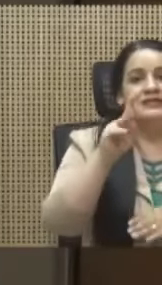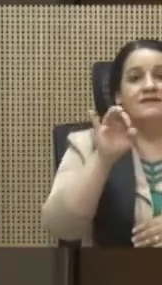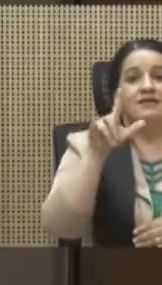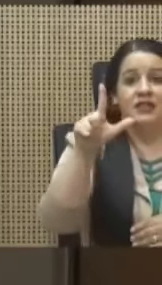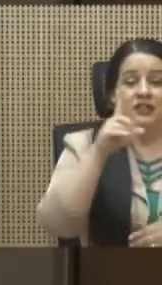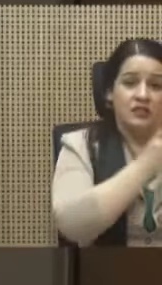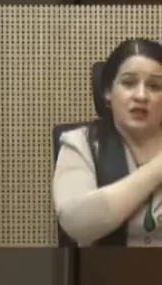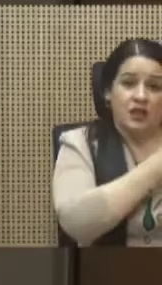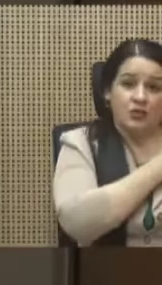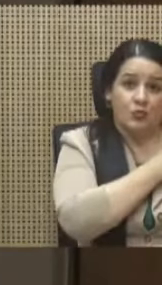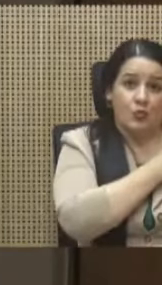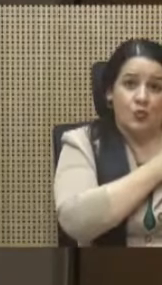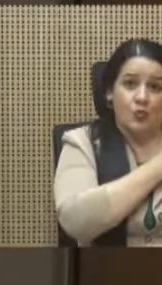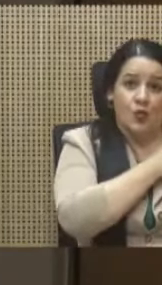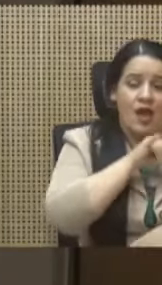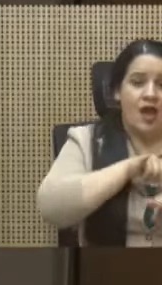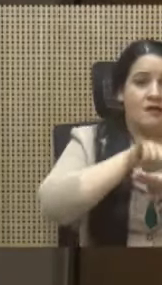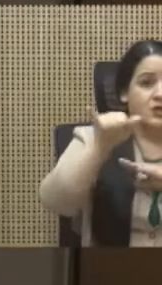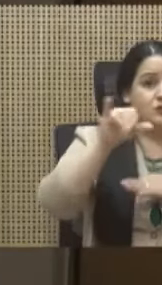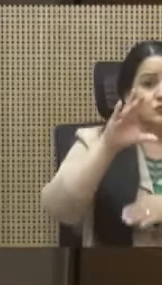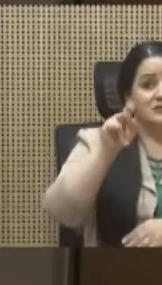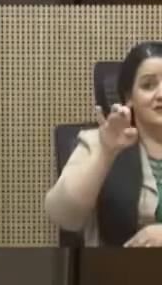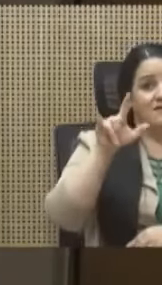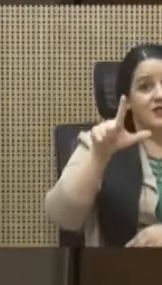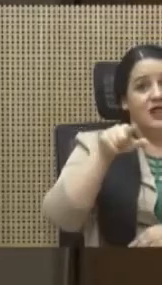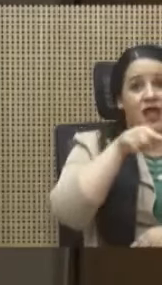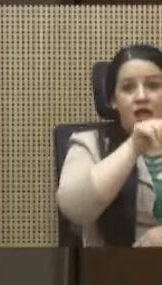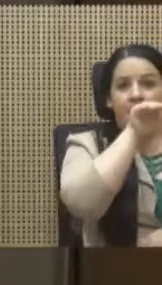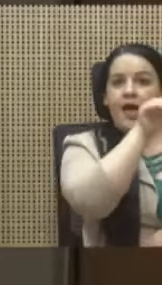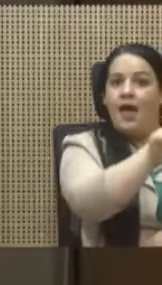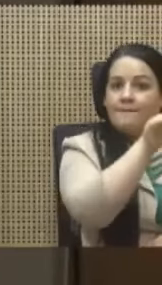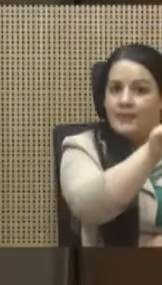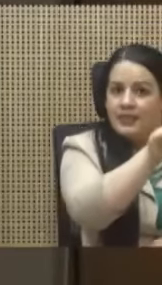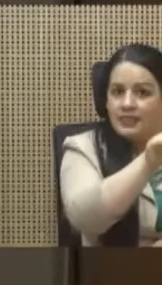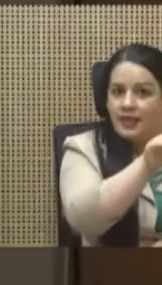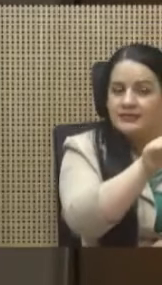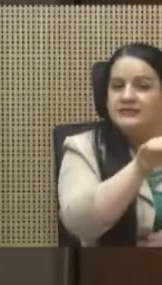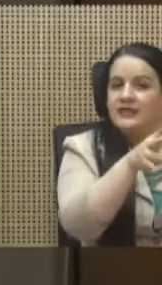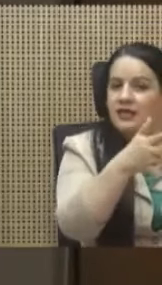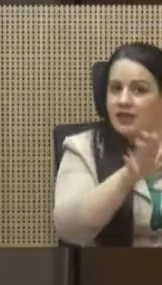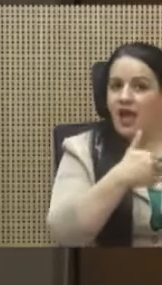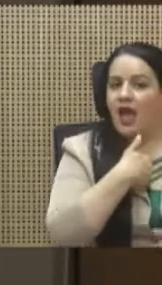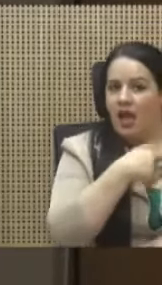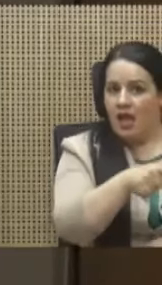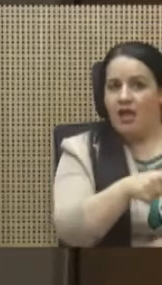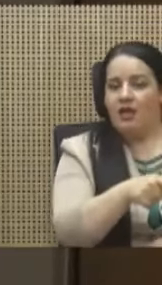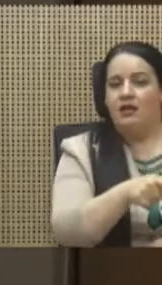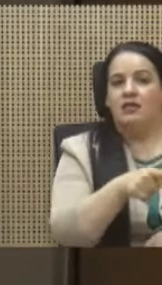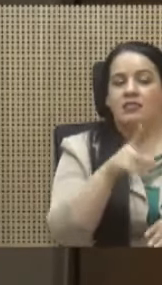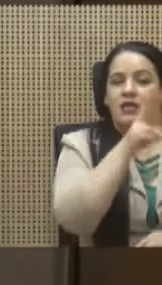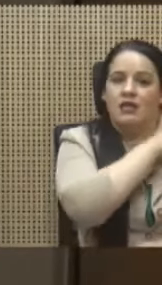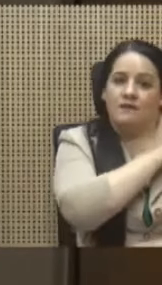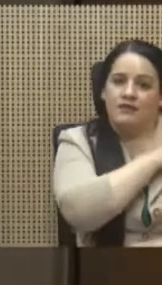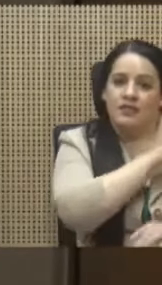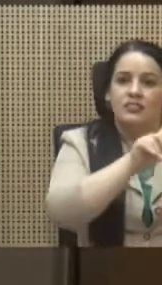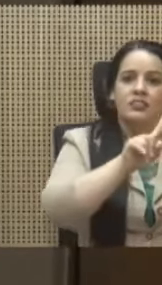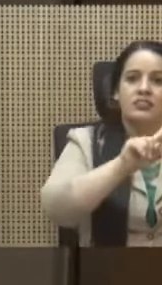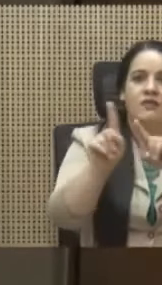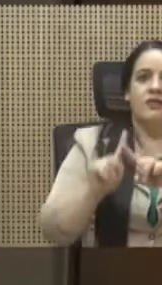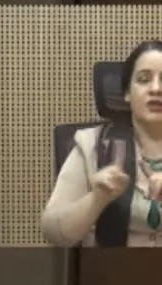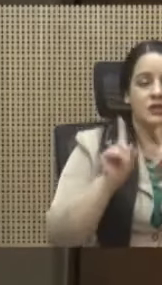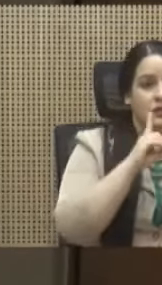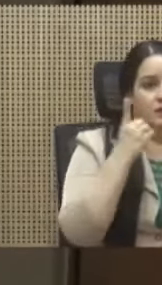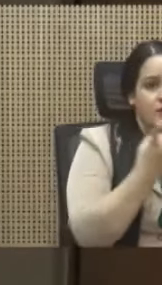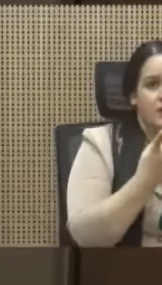Aviación civil teniendo una advertencia de los de las jefaturas de los diferentes departamentos de la